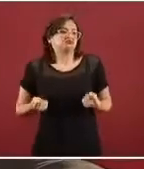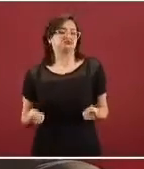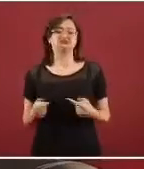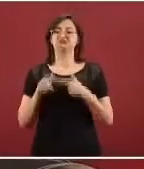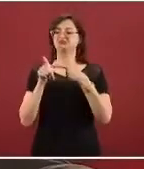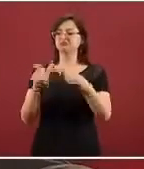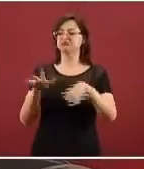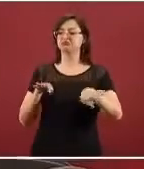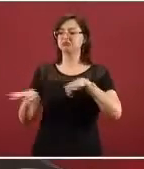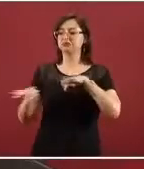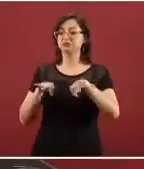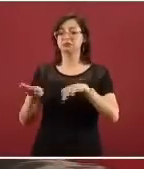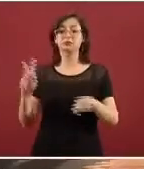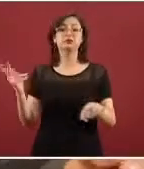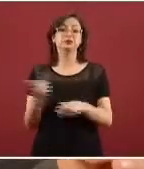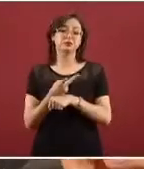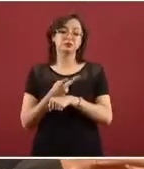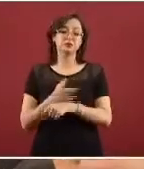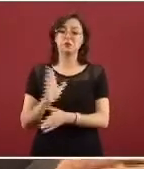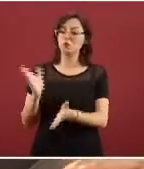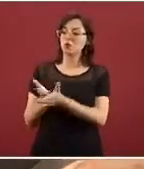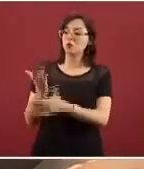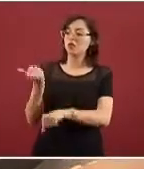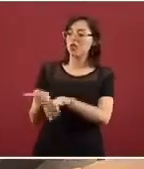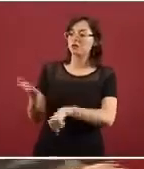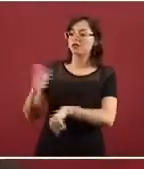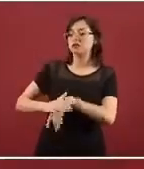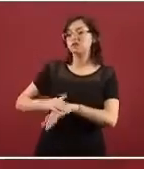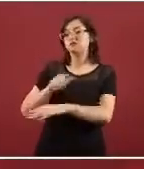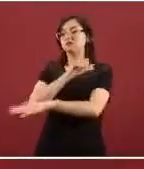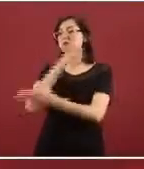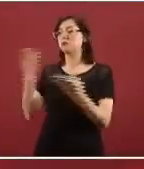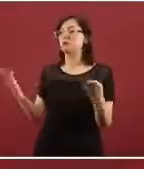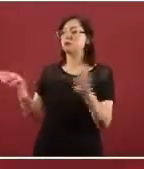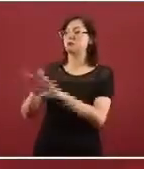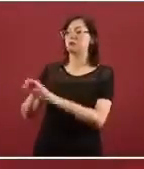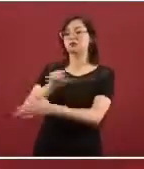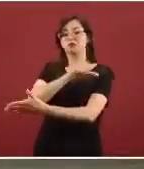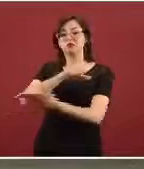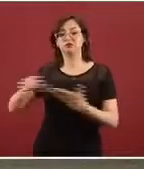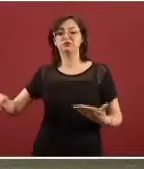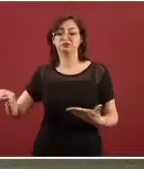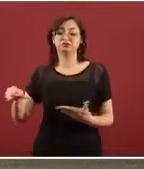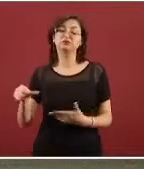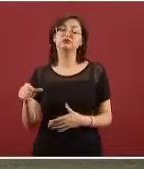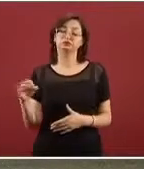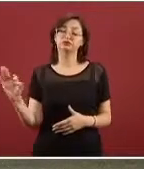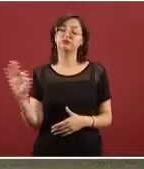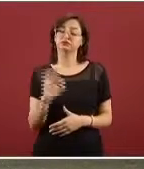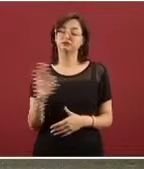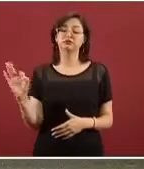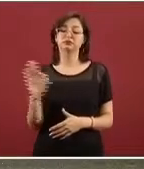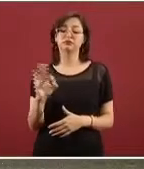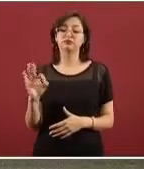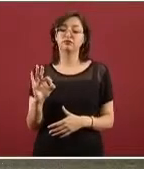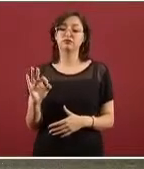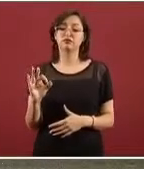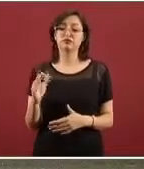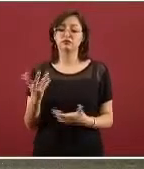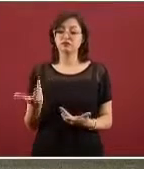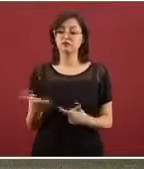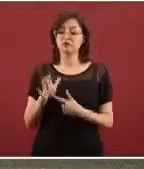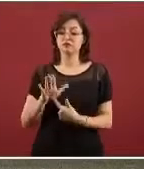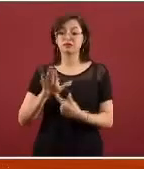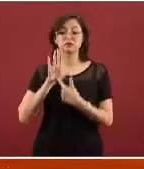administrativas, que te pongan una multa, una clausura, hasta inclusive, si se